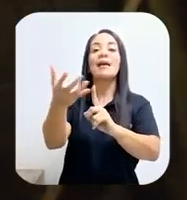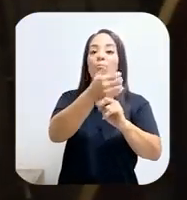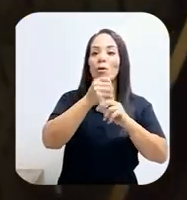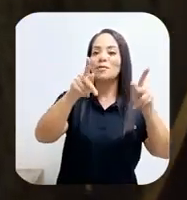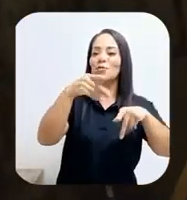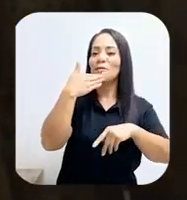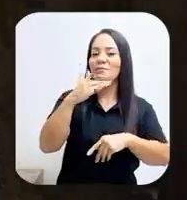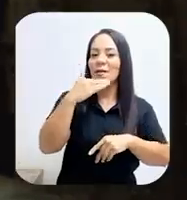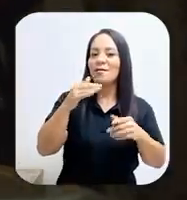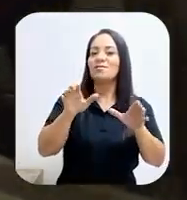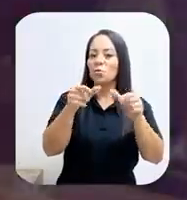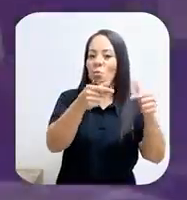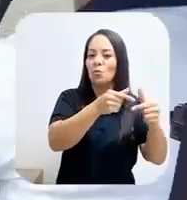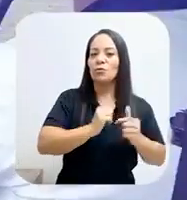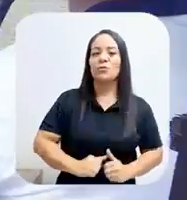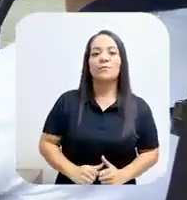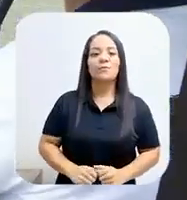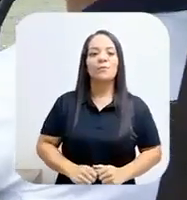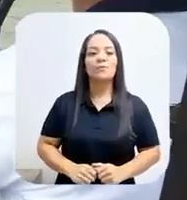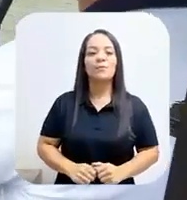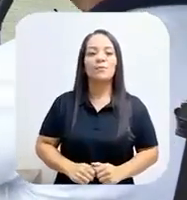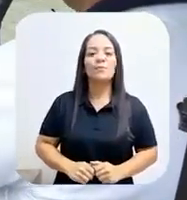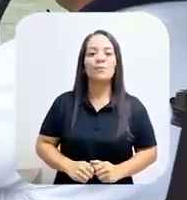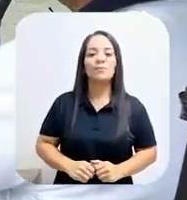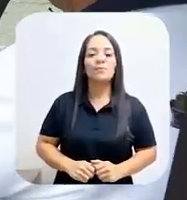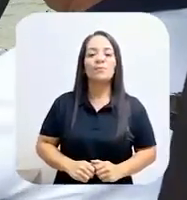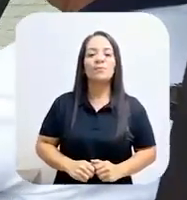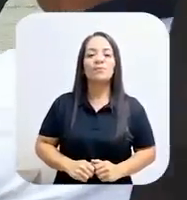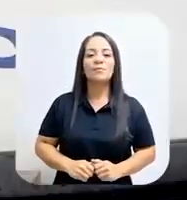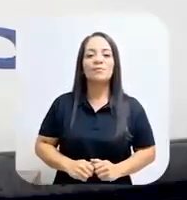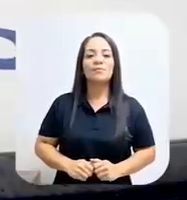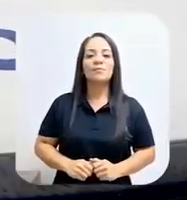y capturar a los delincuentes.